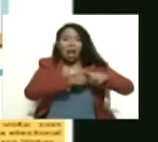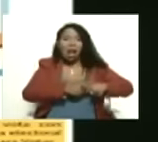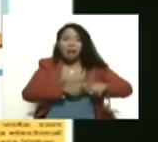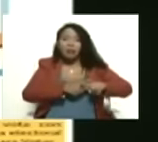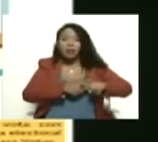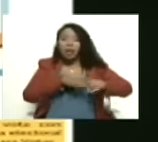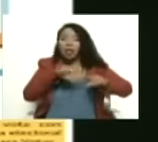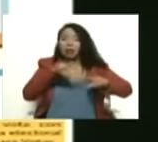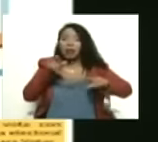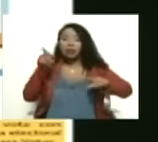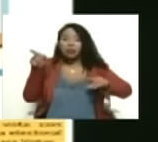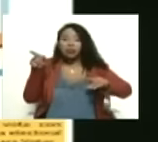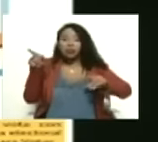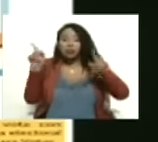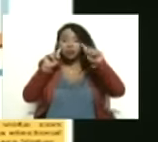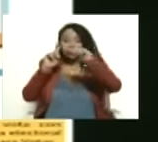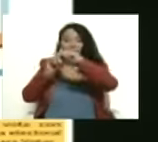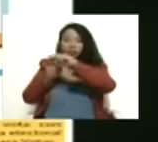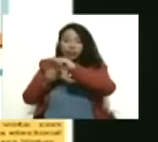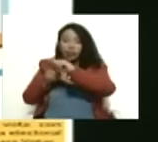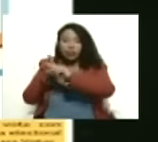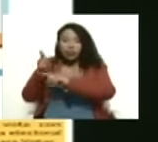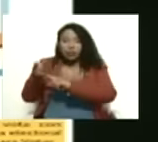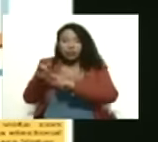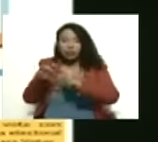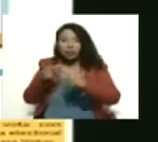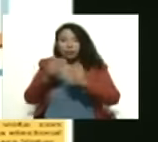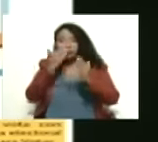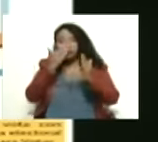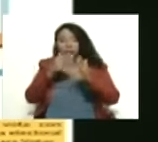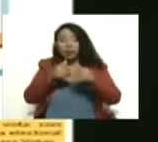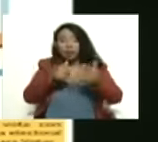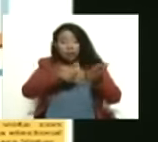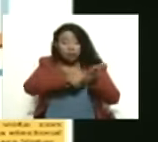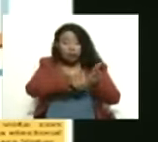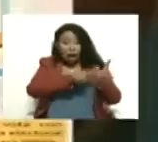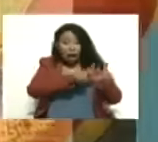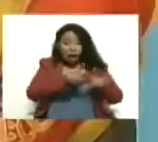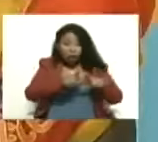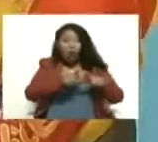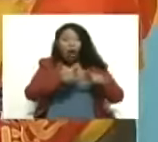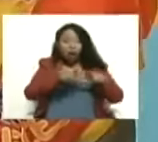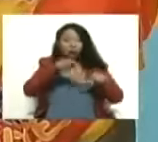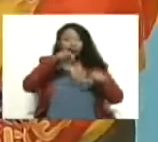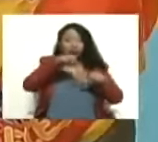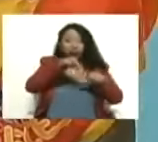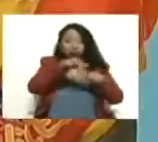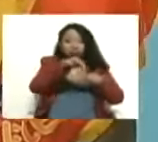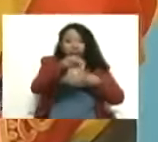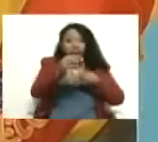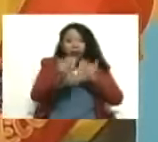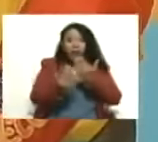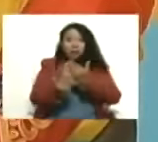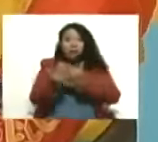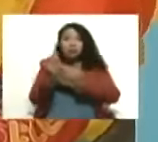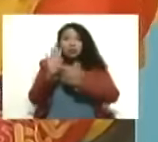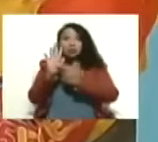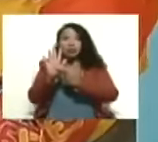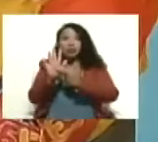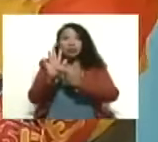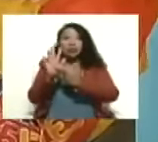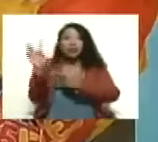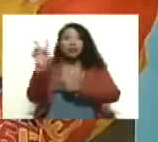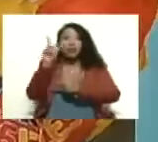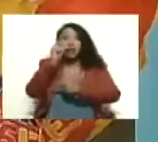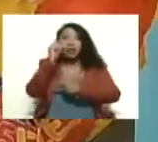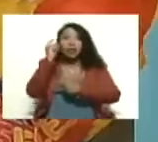identifica va frente a la máquina de votación emite su votos ya vamos a ver lo que va a encontrar la venezolana o